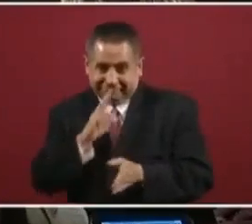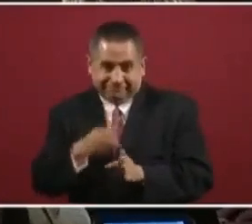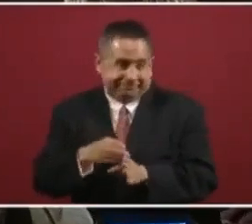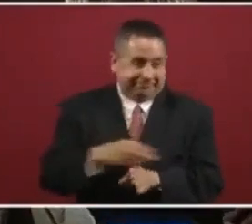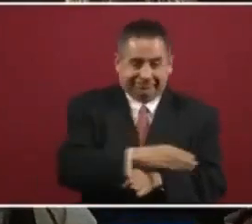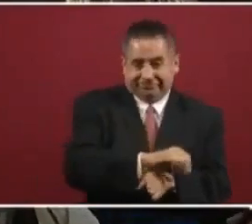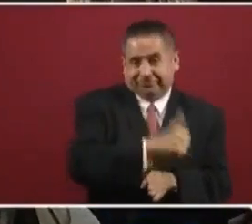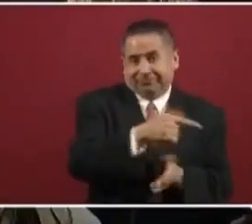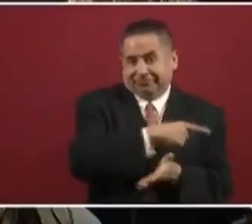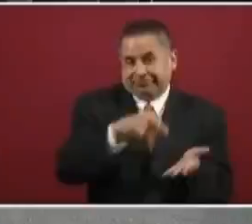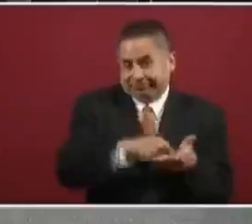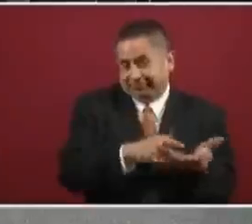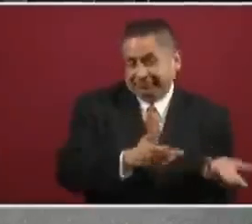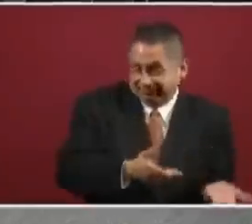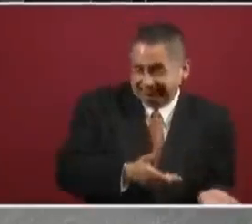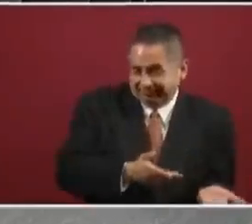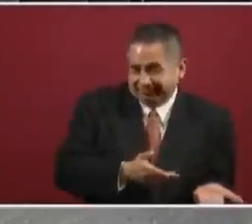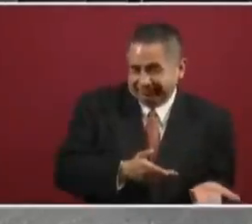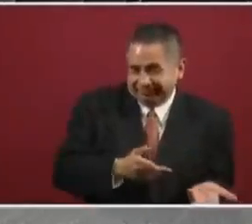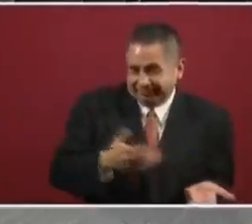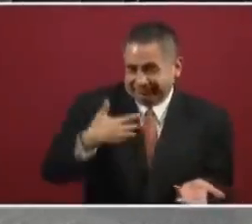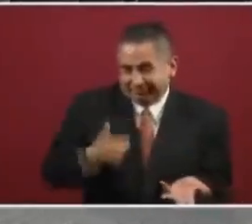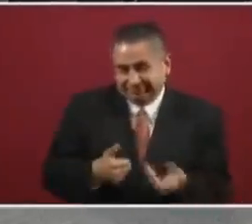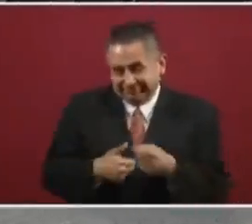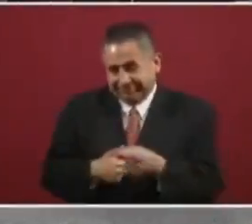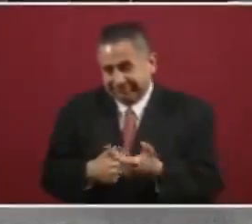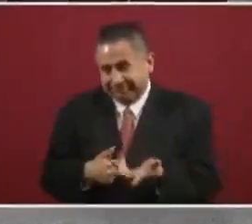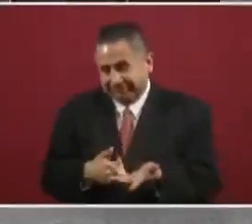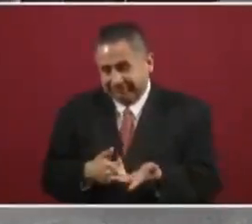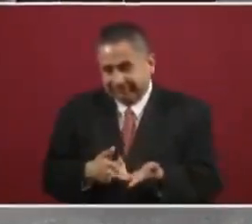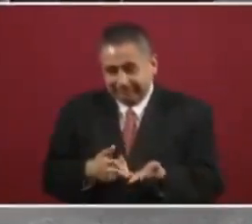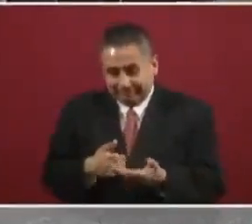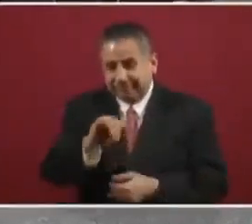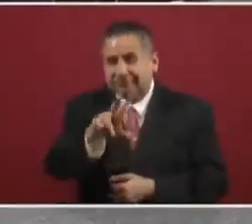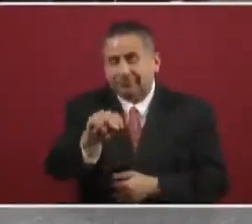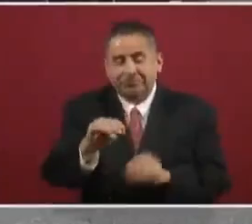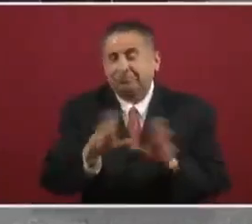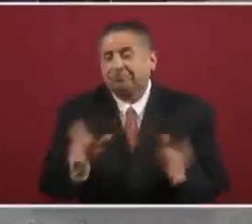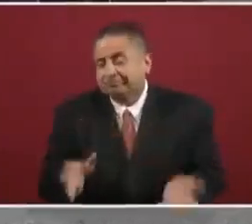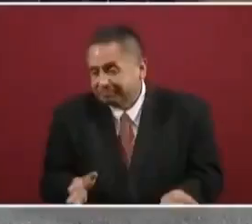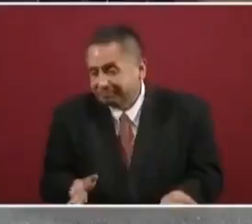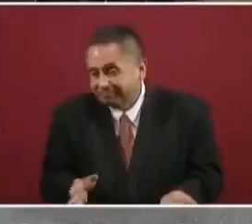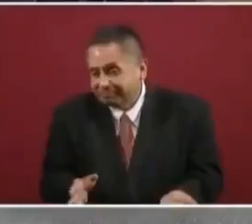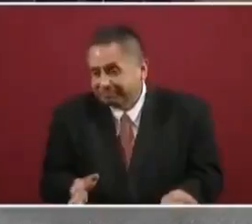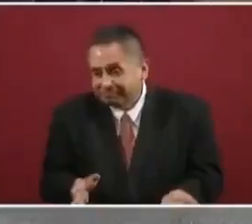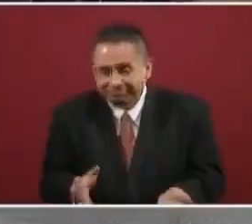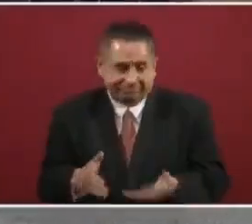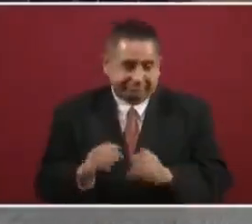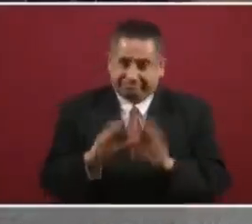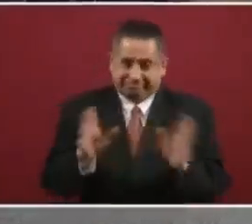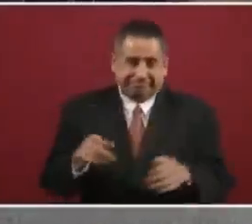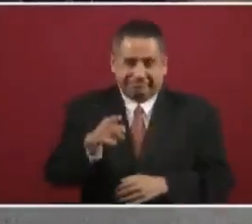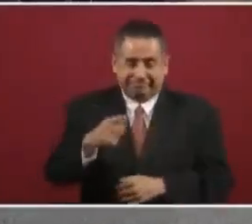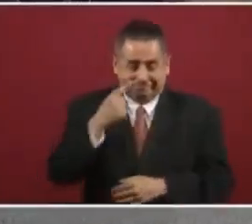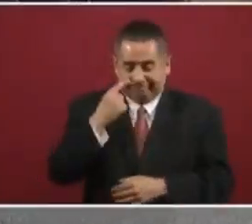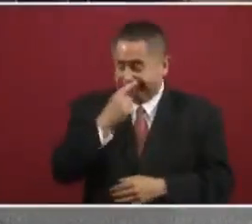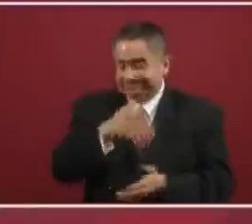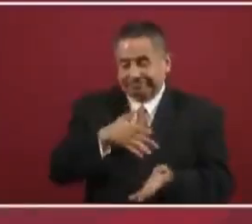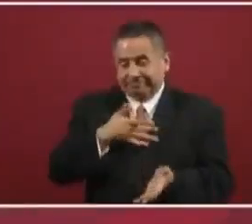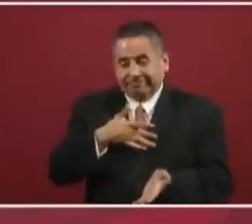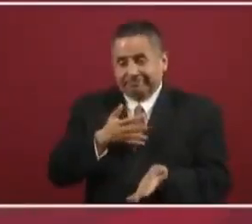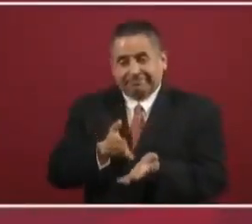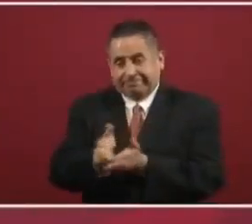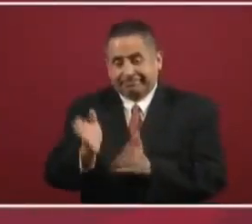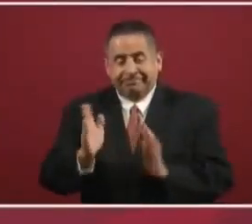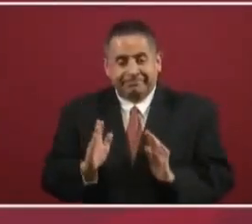fueran periodistas O sea no es así O sea cada